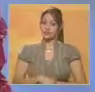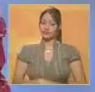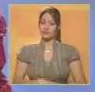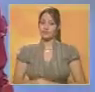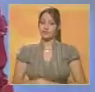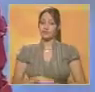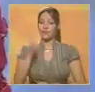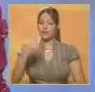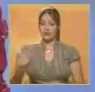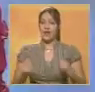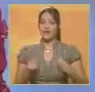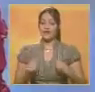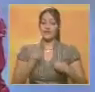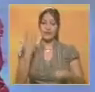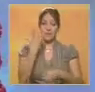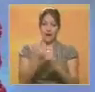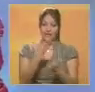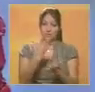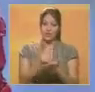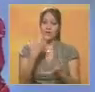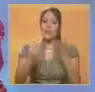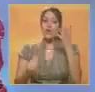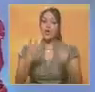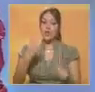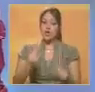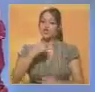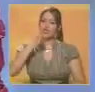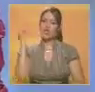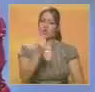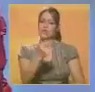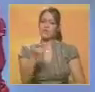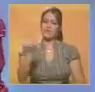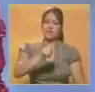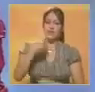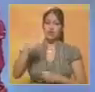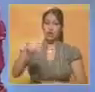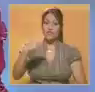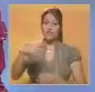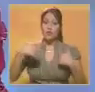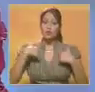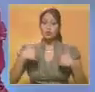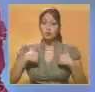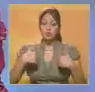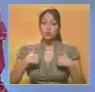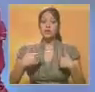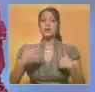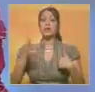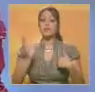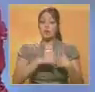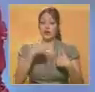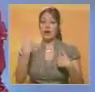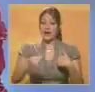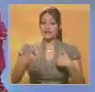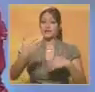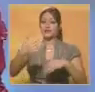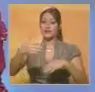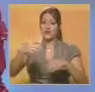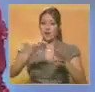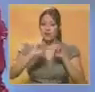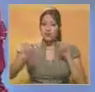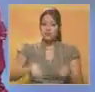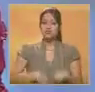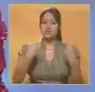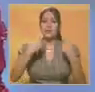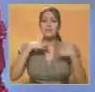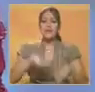habitante de la pica de maturín estado monagas denunció en que desde el mes de noviembre se han visto afectados con la ruptura de un oleoducto que ha dejado pérdidas